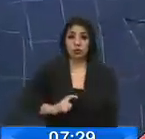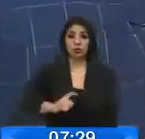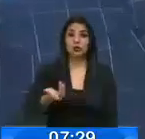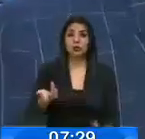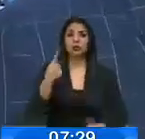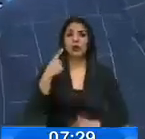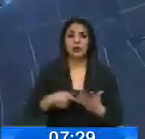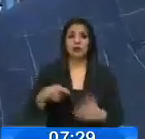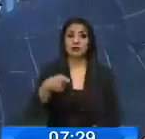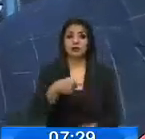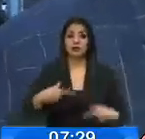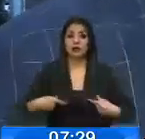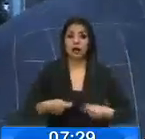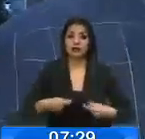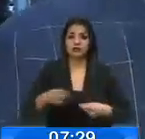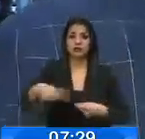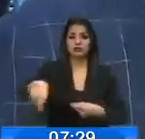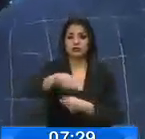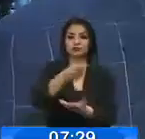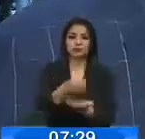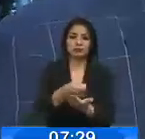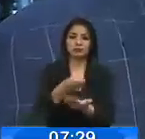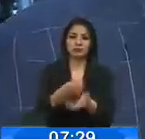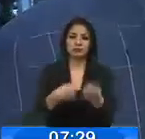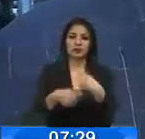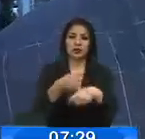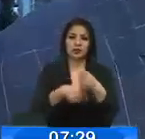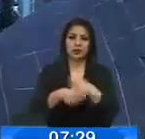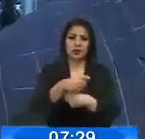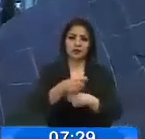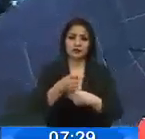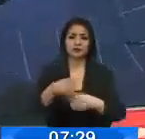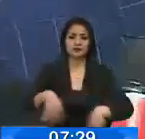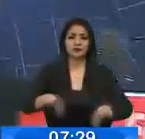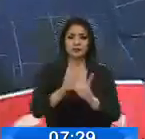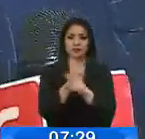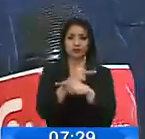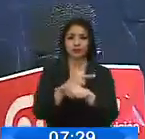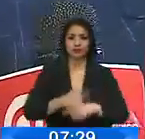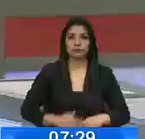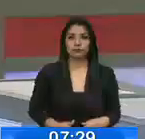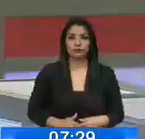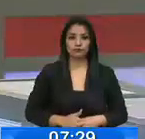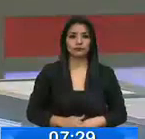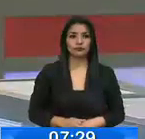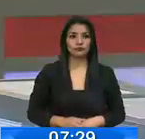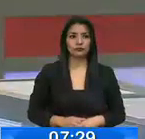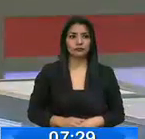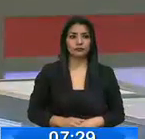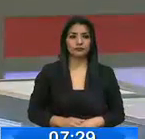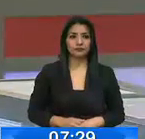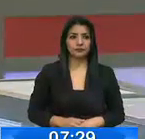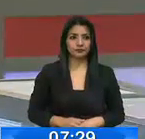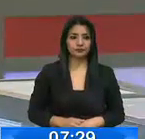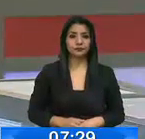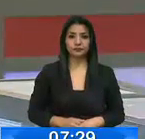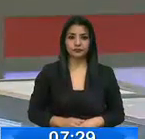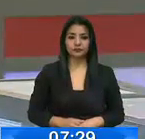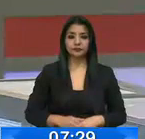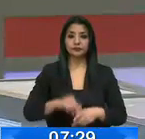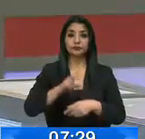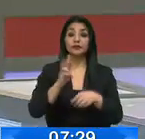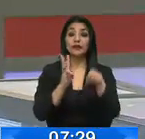traslade al costo último de los bienes y servicios que entrega el sector productivo. La eliminación de la